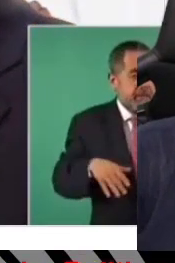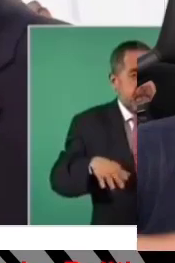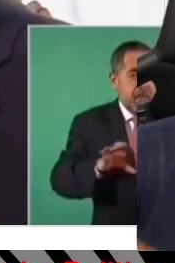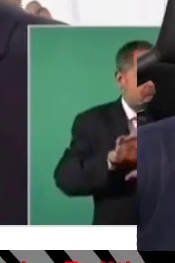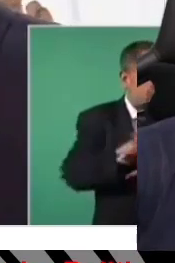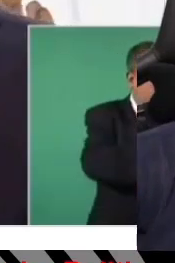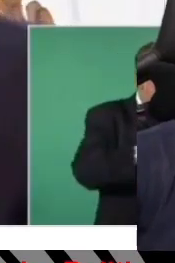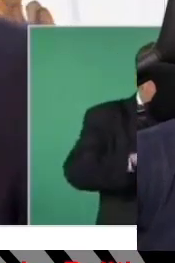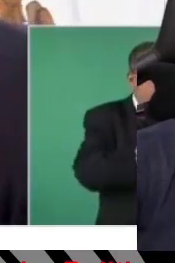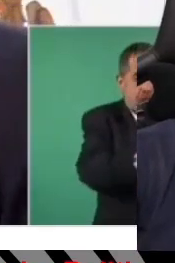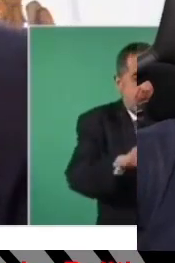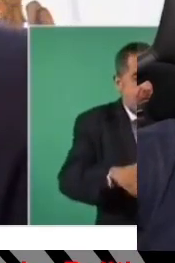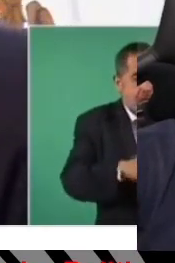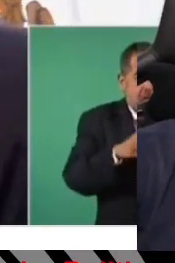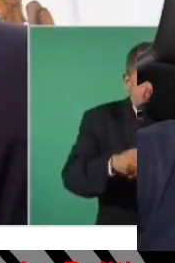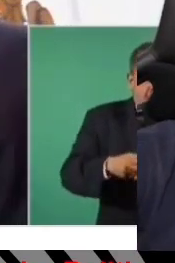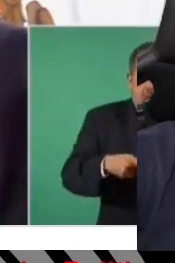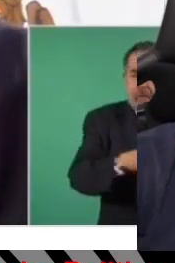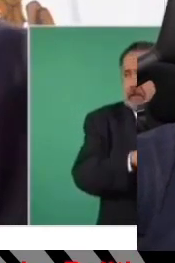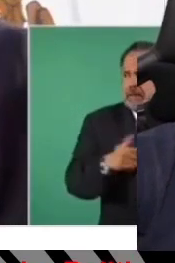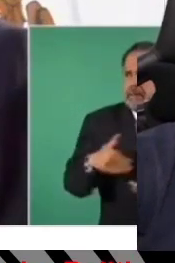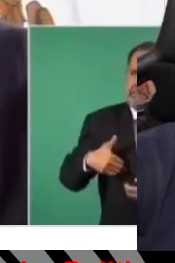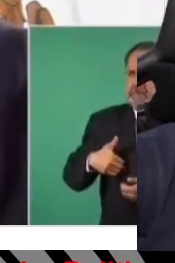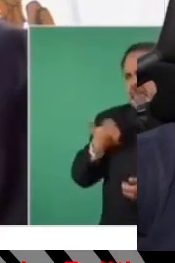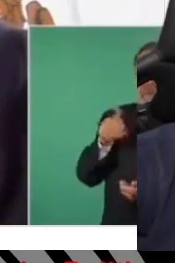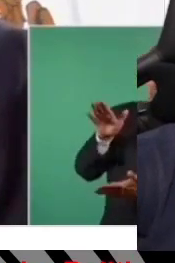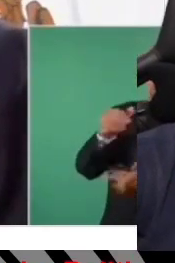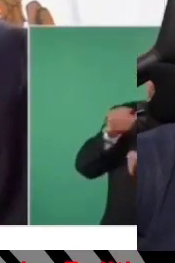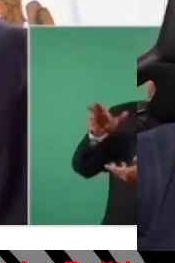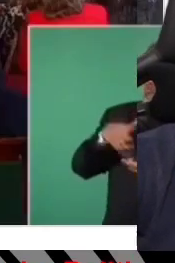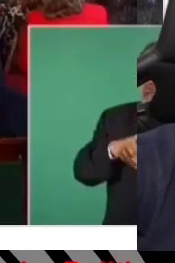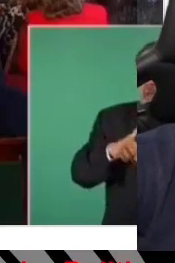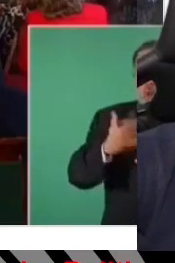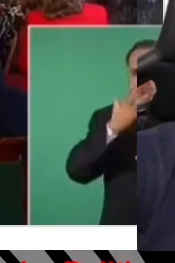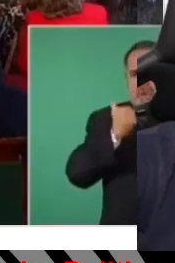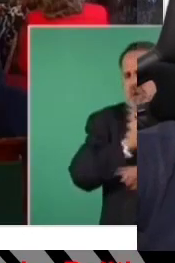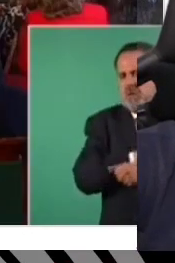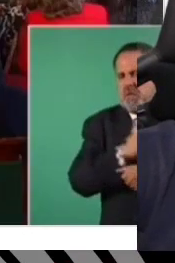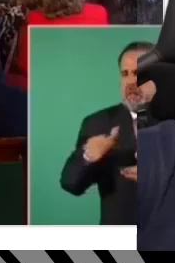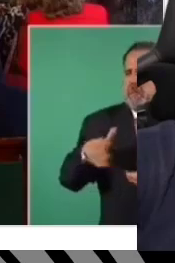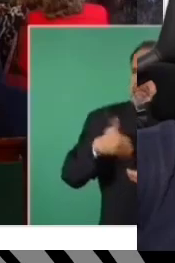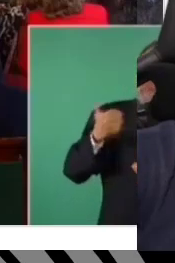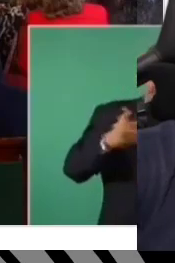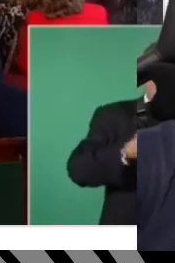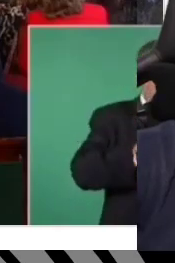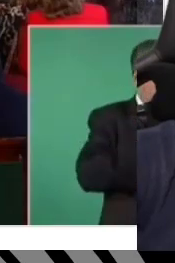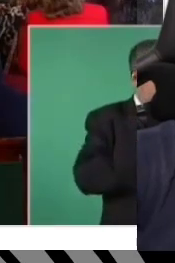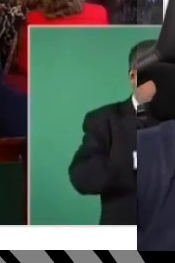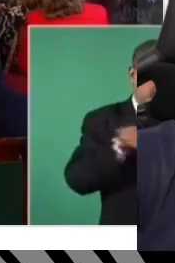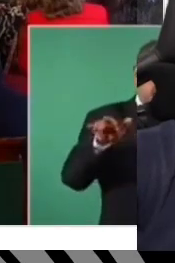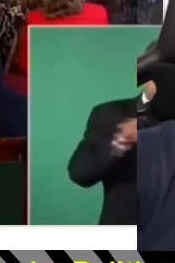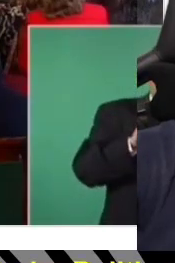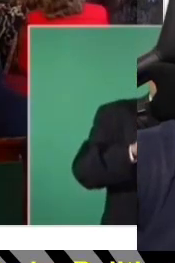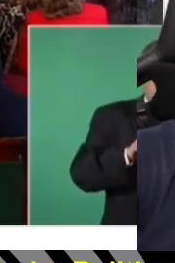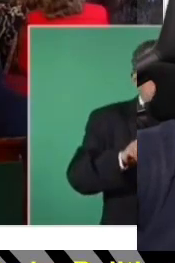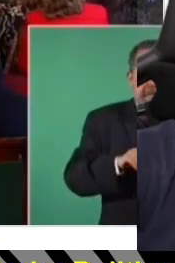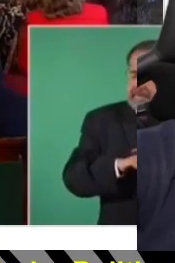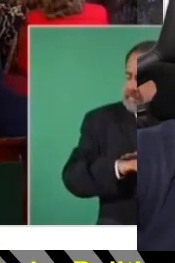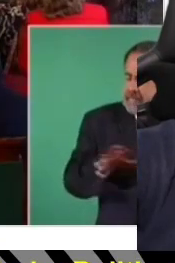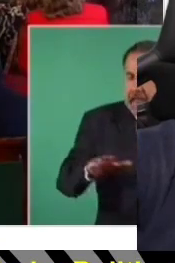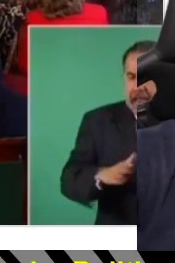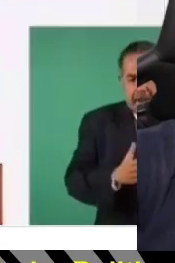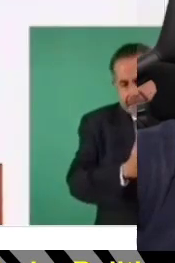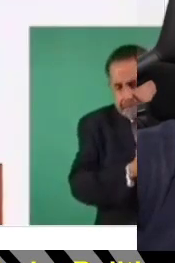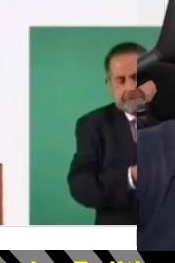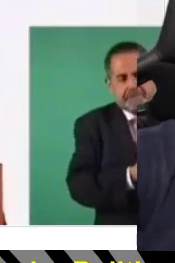se manejaban de manera discrecional, deshonesta y en beneficio de minorías, también